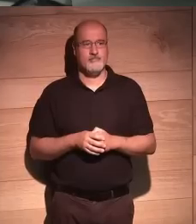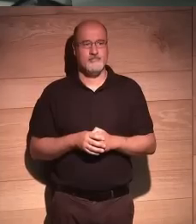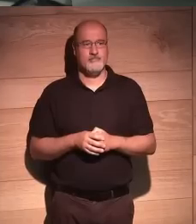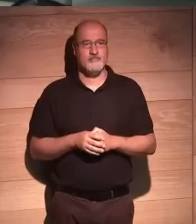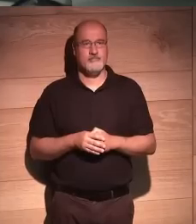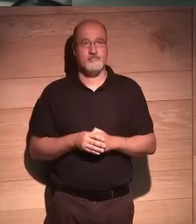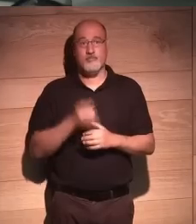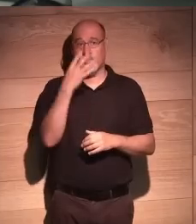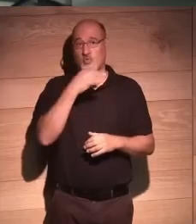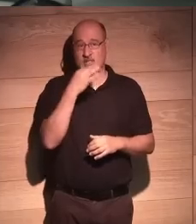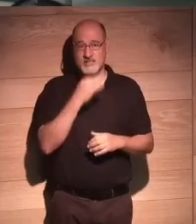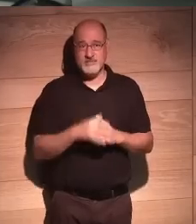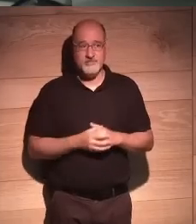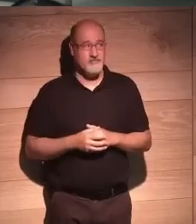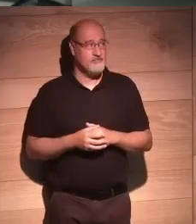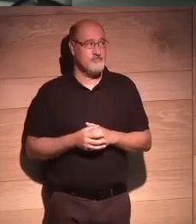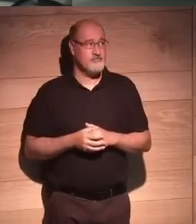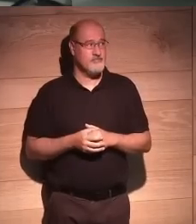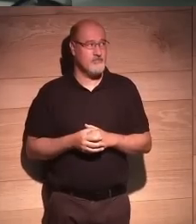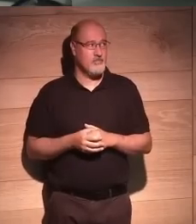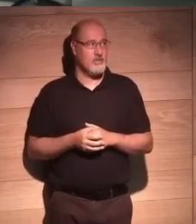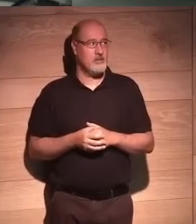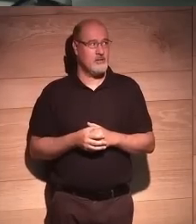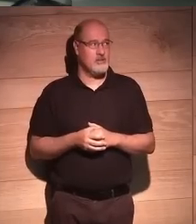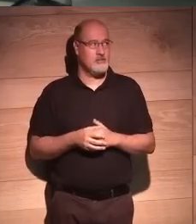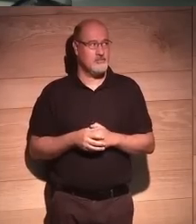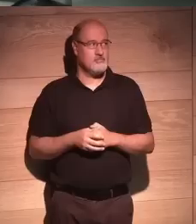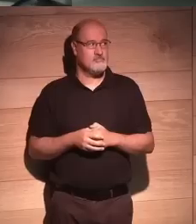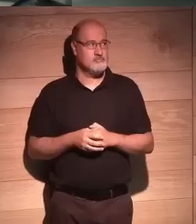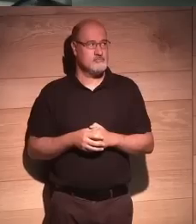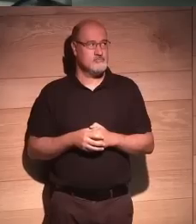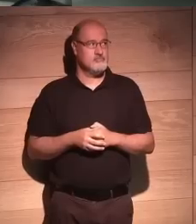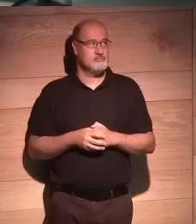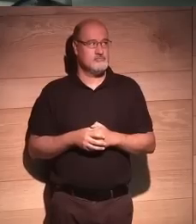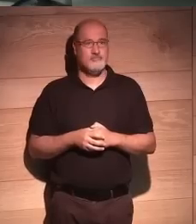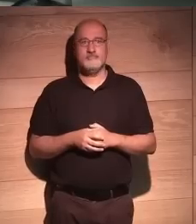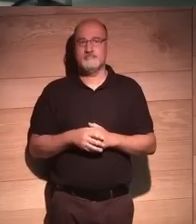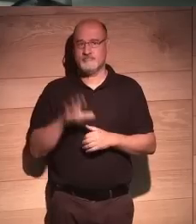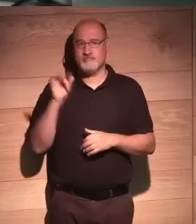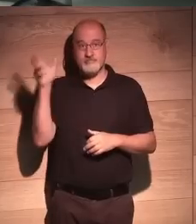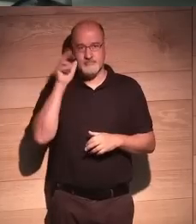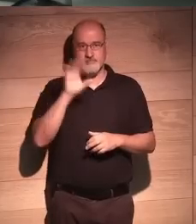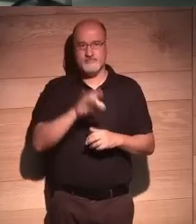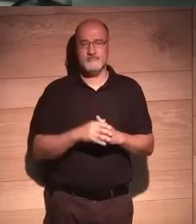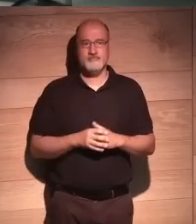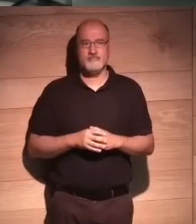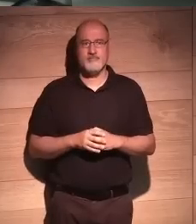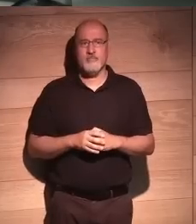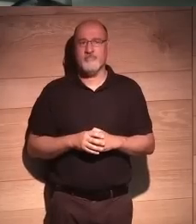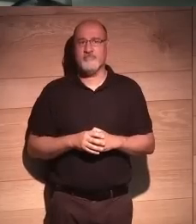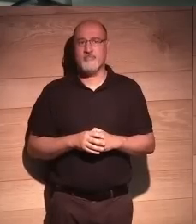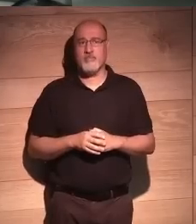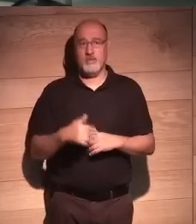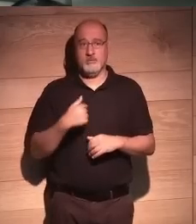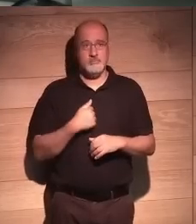Hola, buenas tardes. Hola. Estoy escuchando- Acércatelo. ¿Se oye? No, Así, acércatelo mire, mucho. mejor así. ¿Así? ¿Se oye? Ahí, ahí, Bueno. de frente.